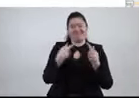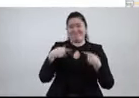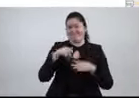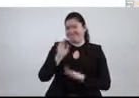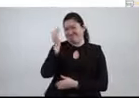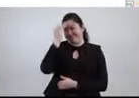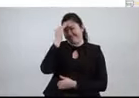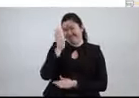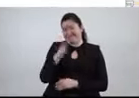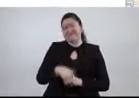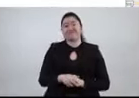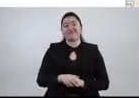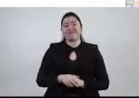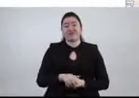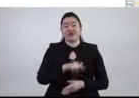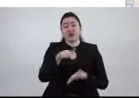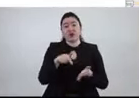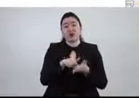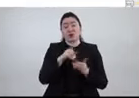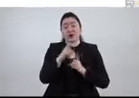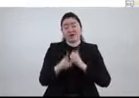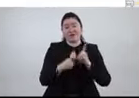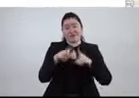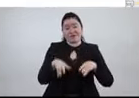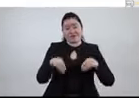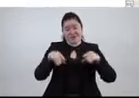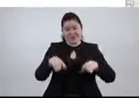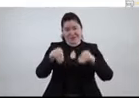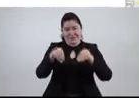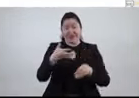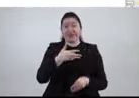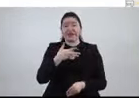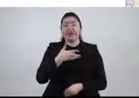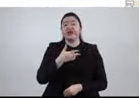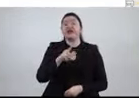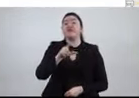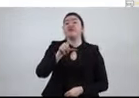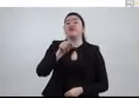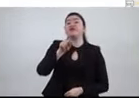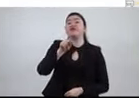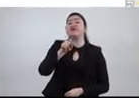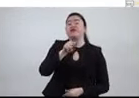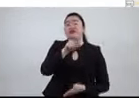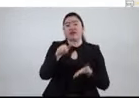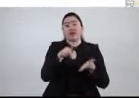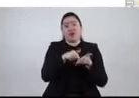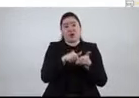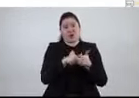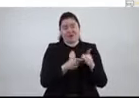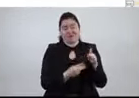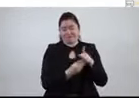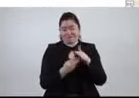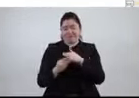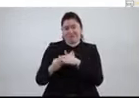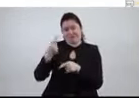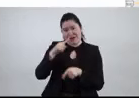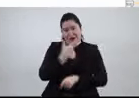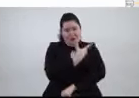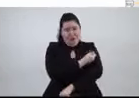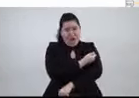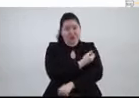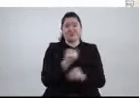Iztacalco, Palacio de los Deportes. Allí tendremos un total de 70 células vacunadoras. En Xochimilco, también